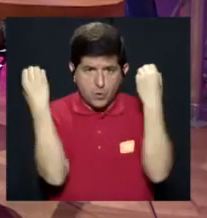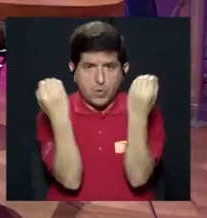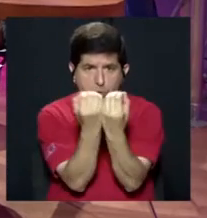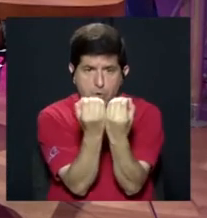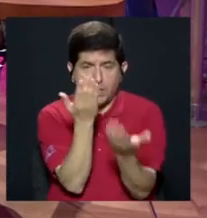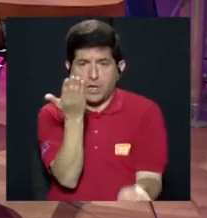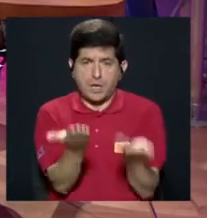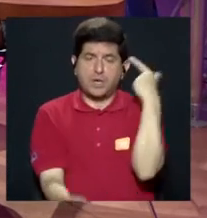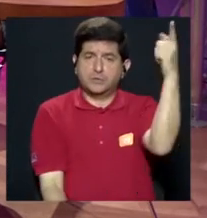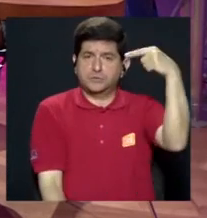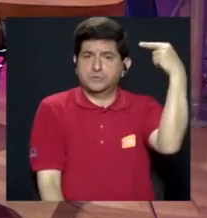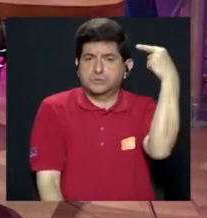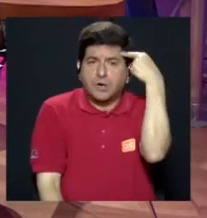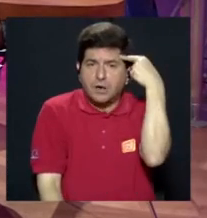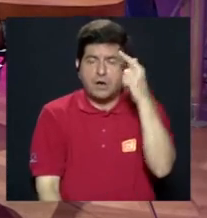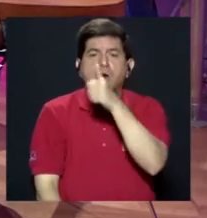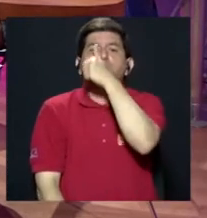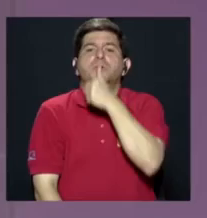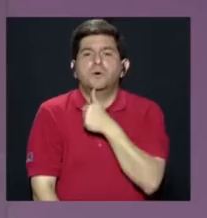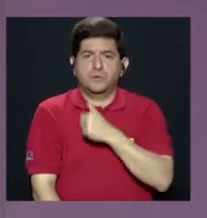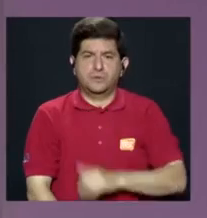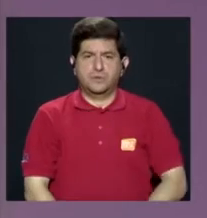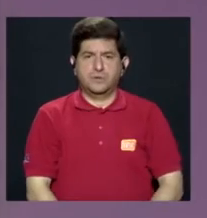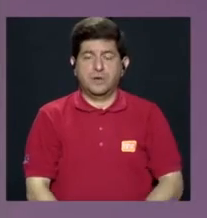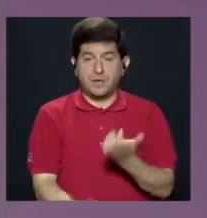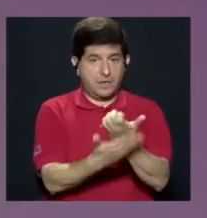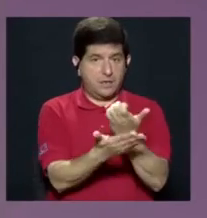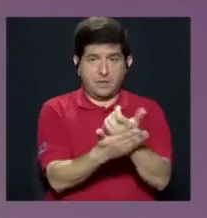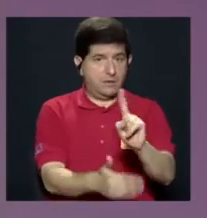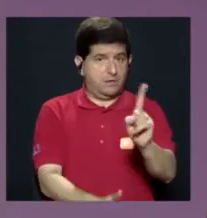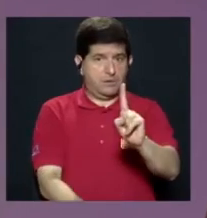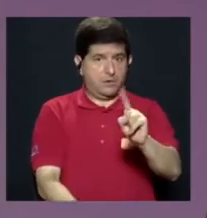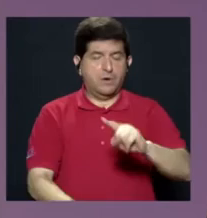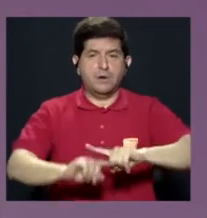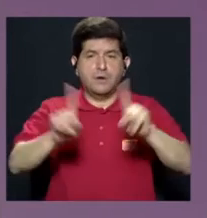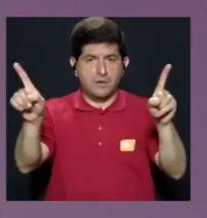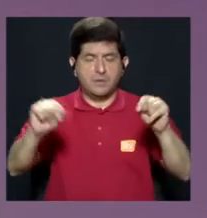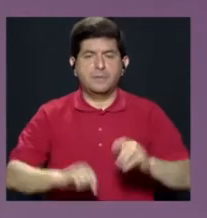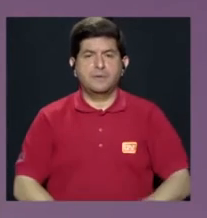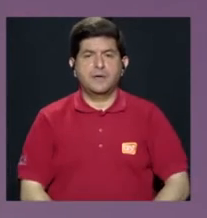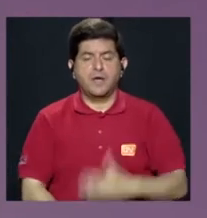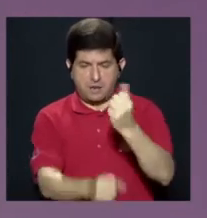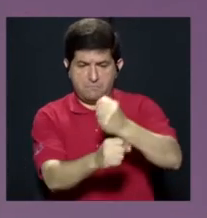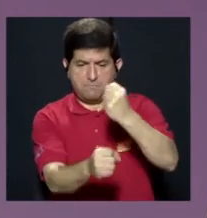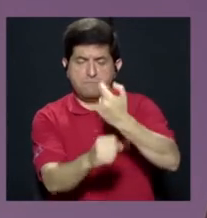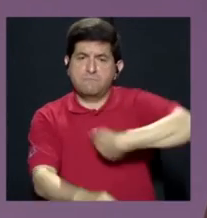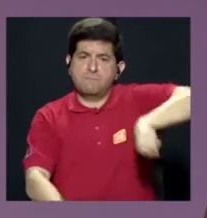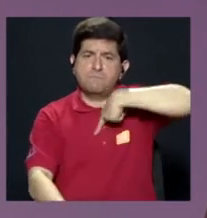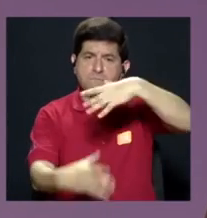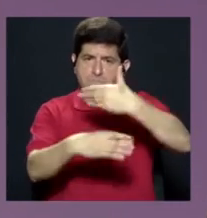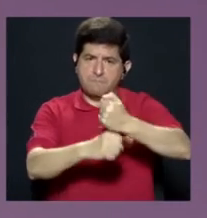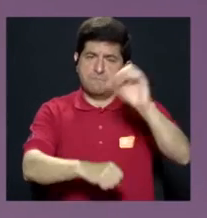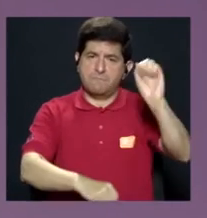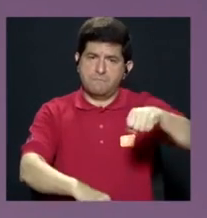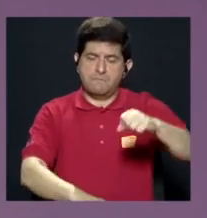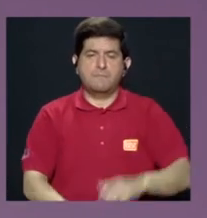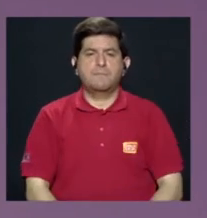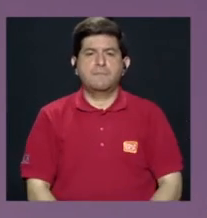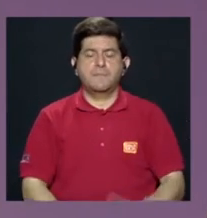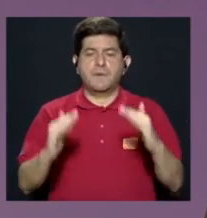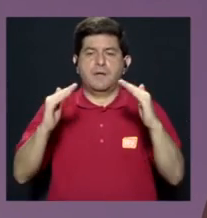organizaciones estatales o privadas? Económico no, pero sí pues en el trabajo que estamos haciendo, ¿verdad? La